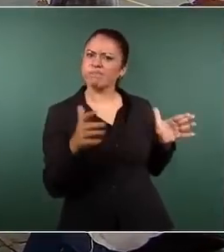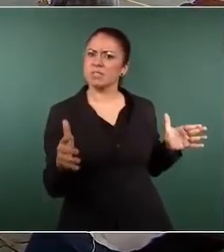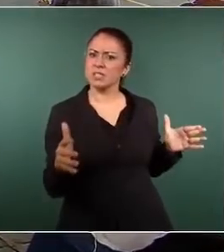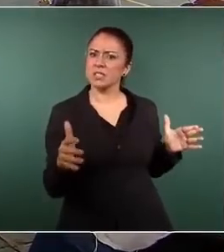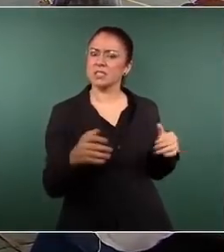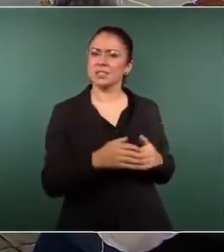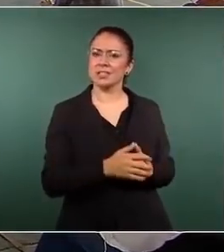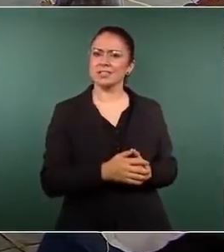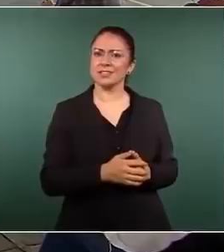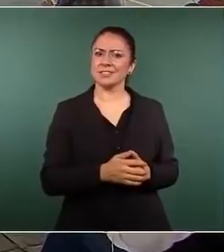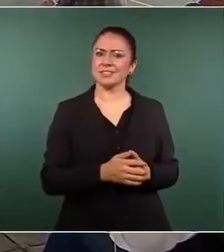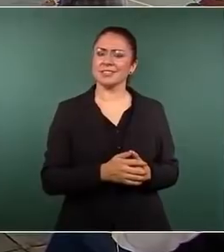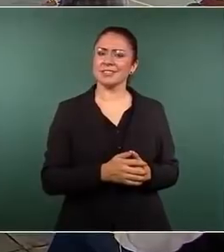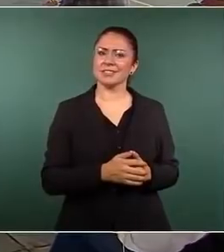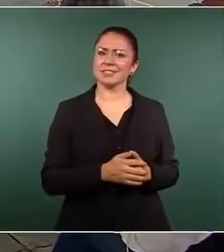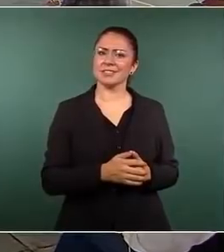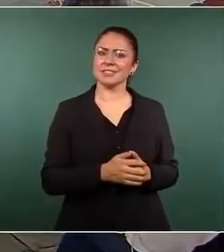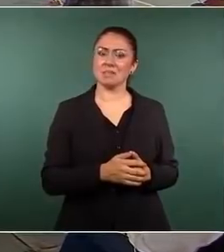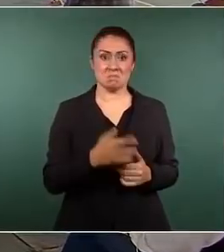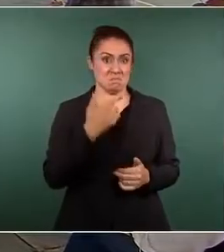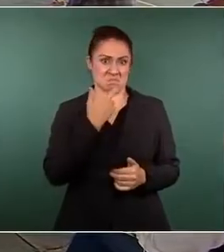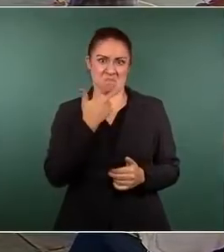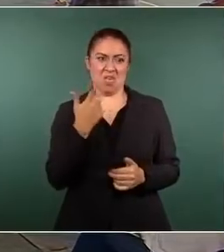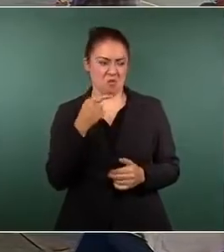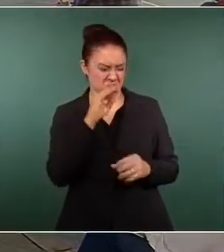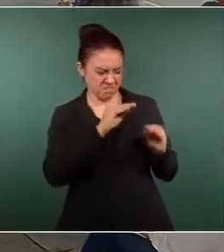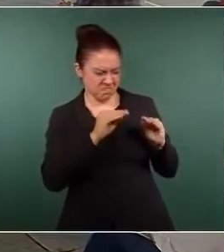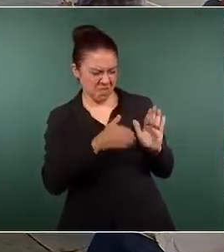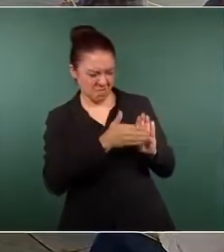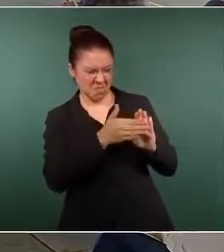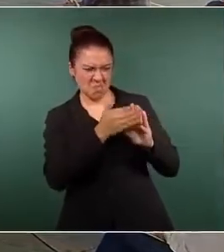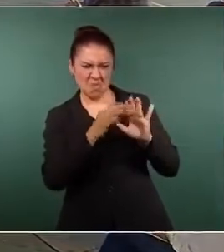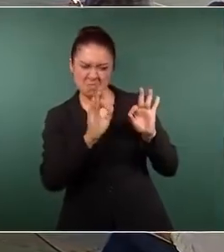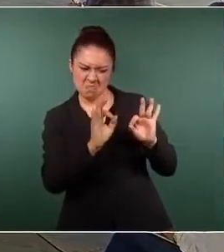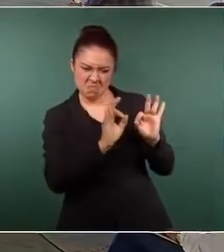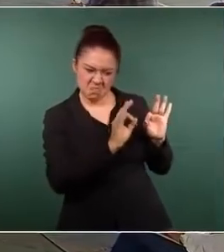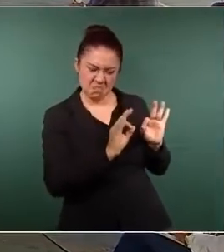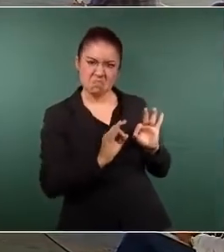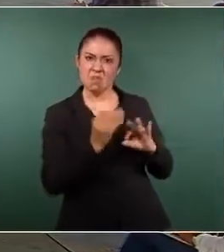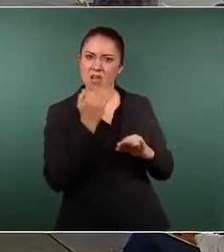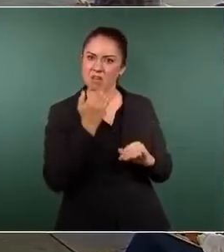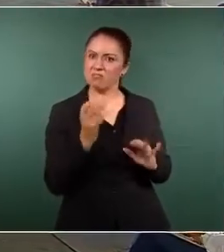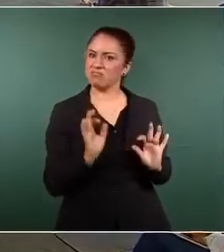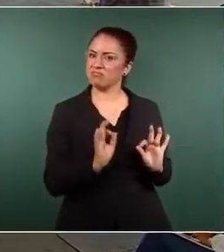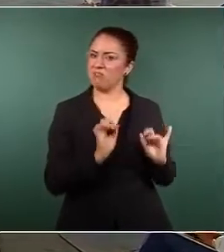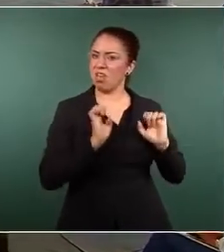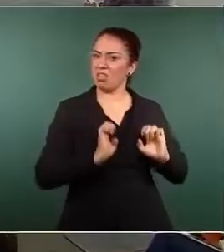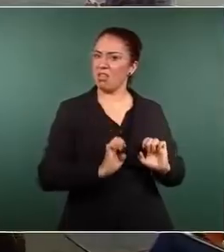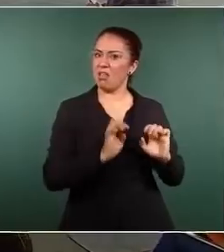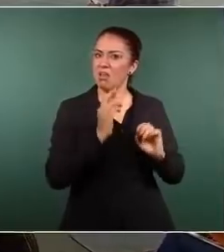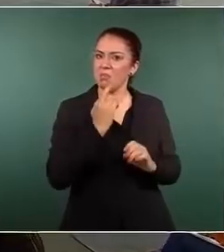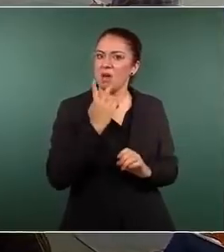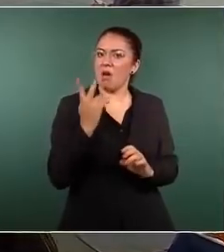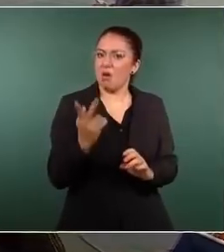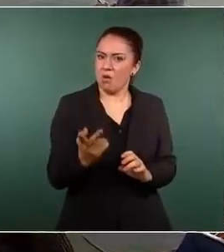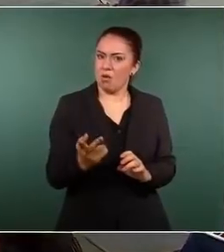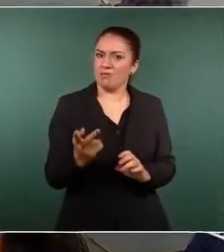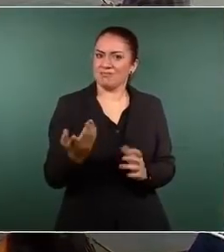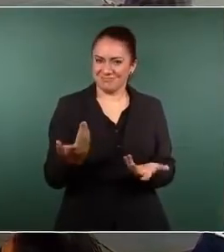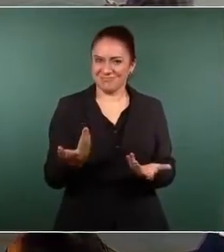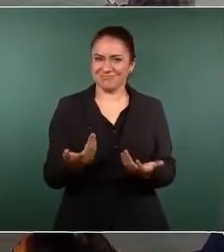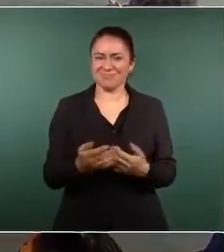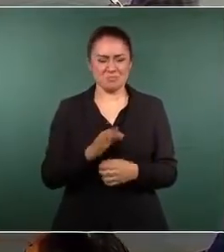para mejorar sus condiciones ampliar la terminal